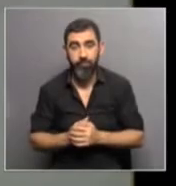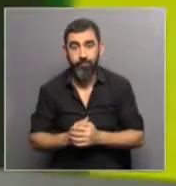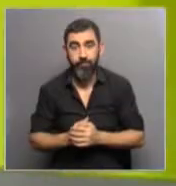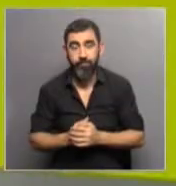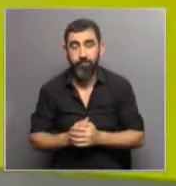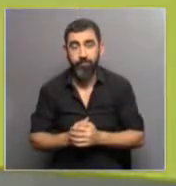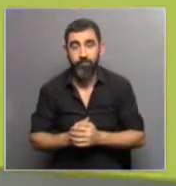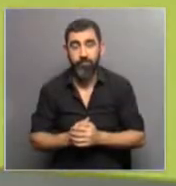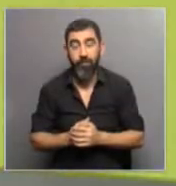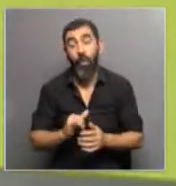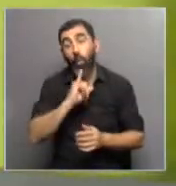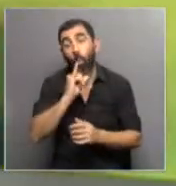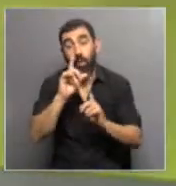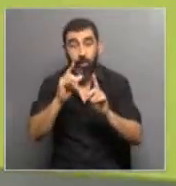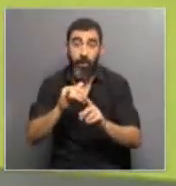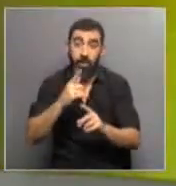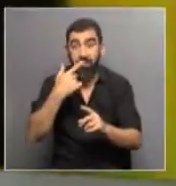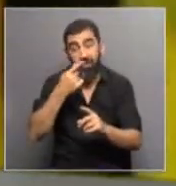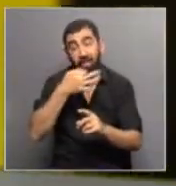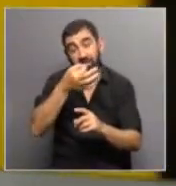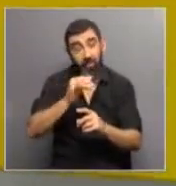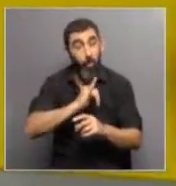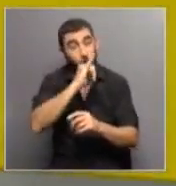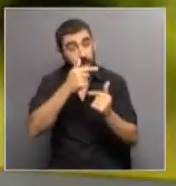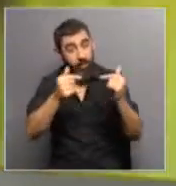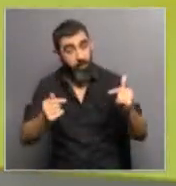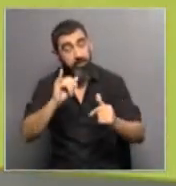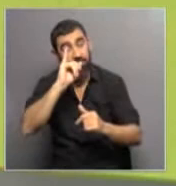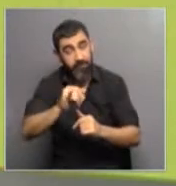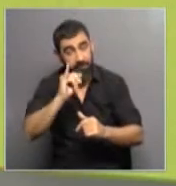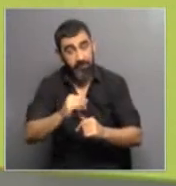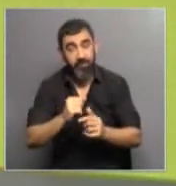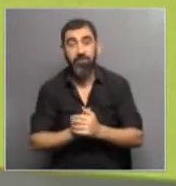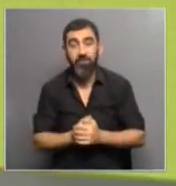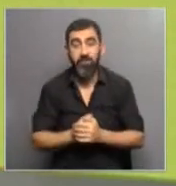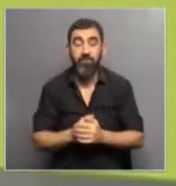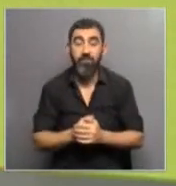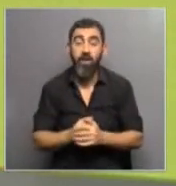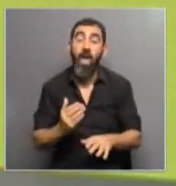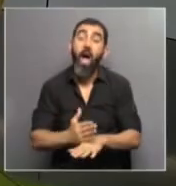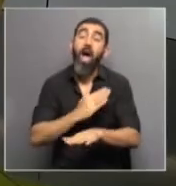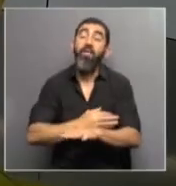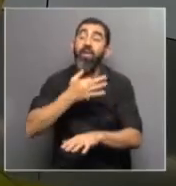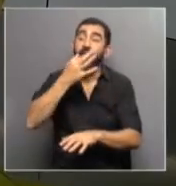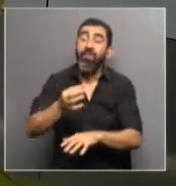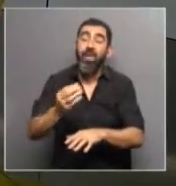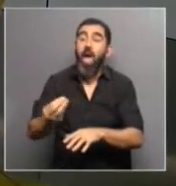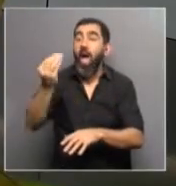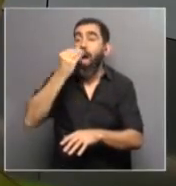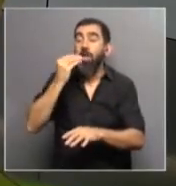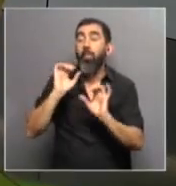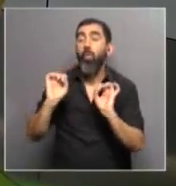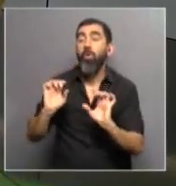cuento. Sí, me pareció bien interesante lo que decía Bonica ahí al inicio. Yo creo que sí. Antes decíamos alimentamos naturaleza,